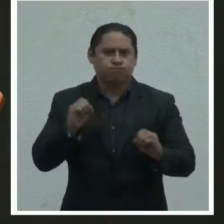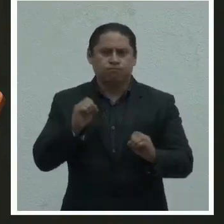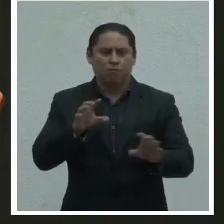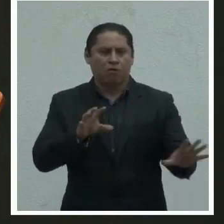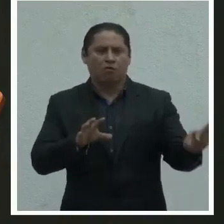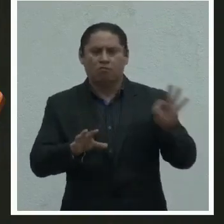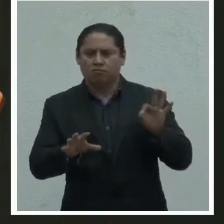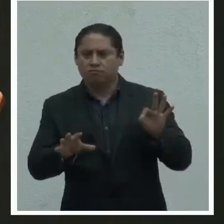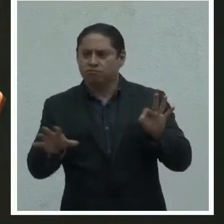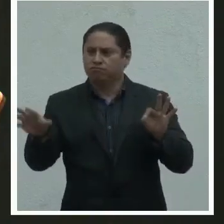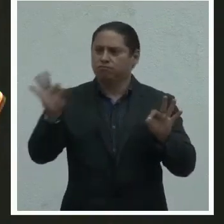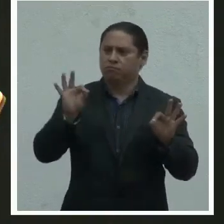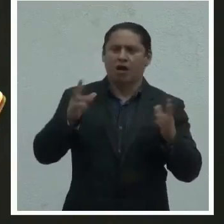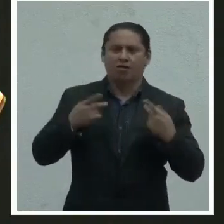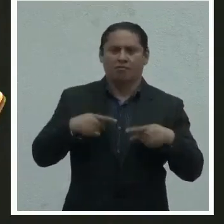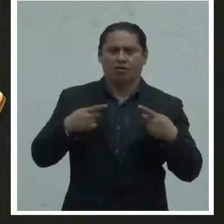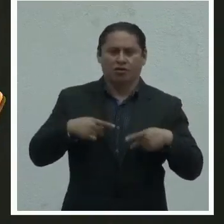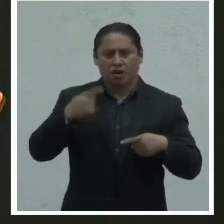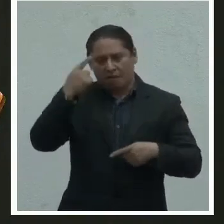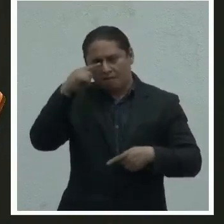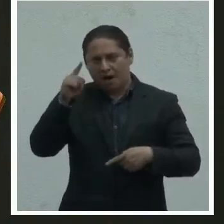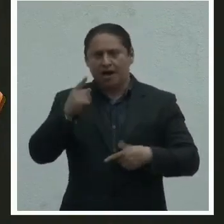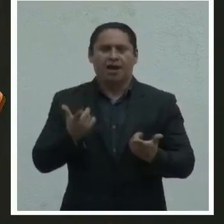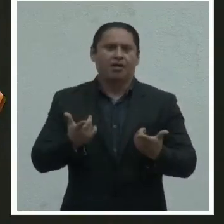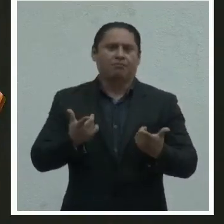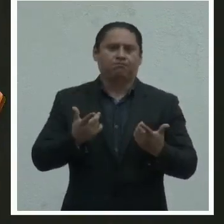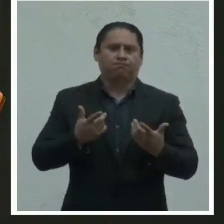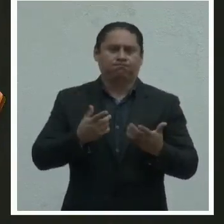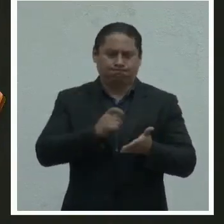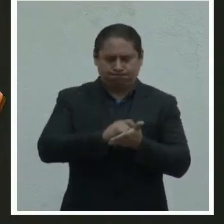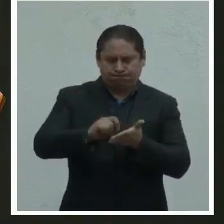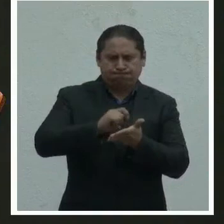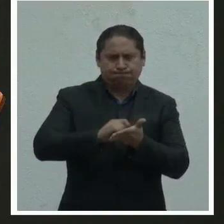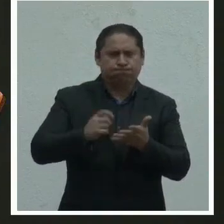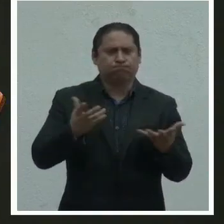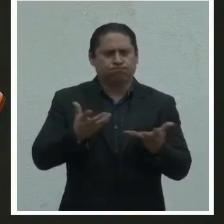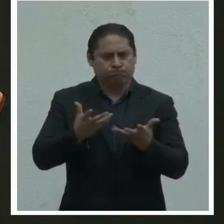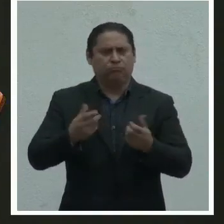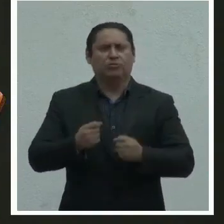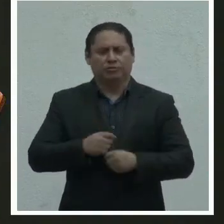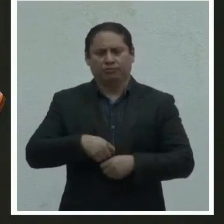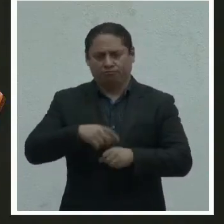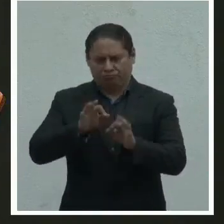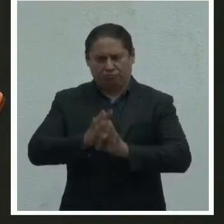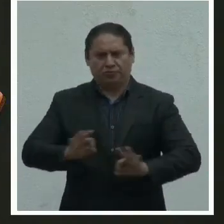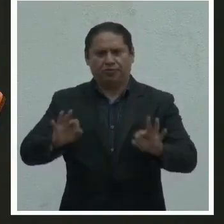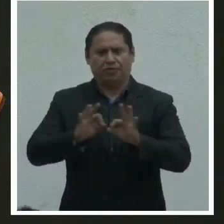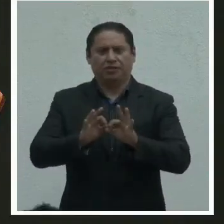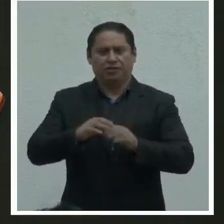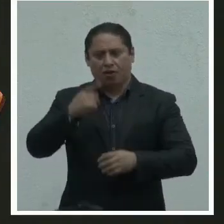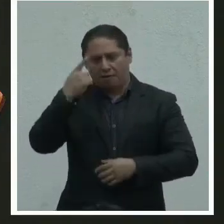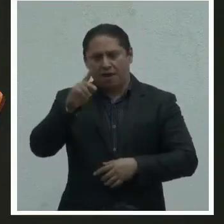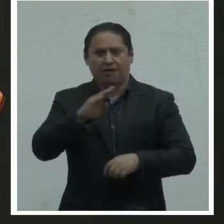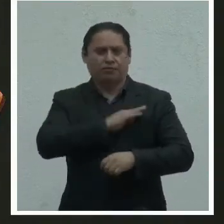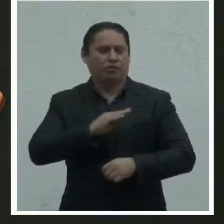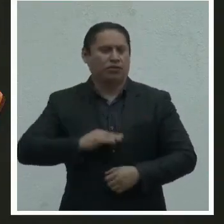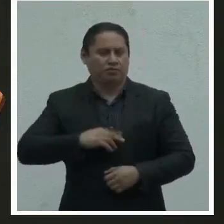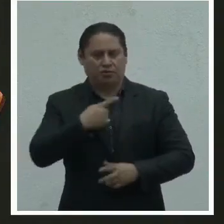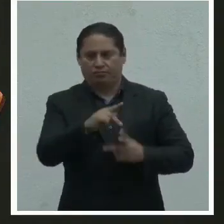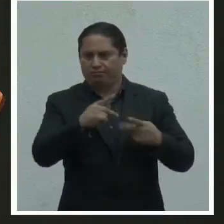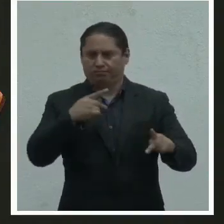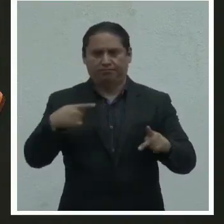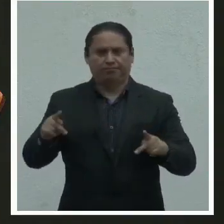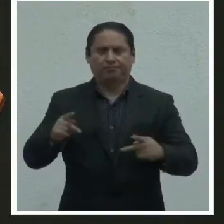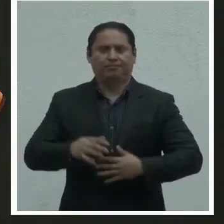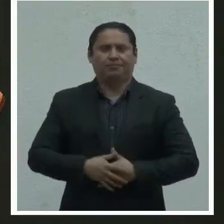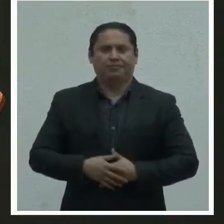cronista municipal, consideren pronta esta elección de suma relevancia para sus municipios. En